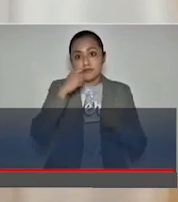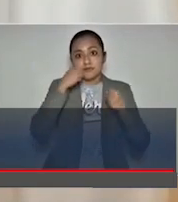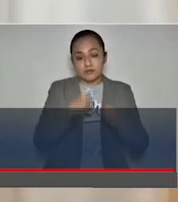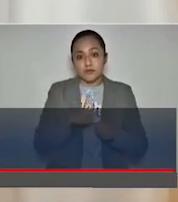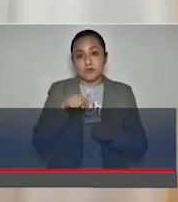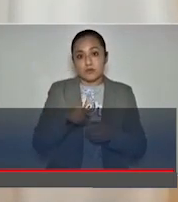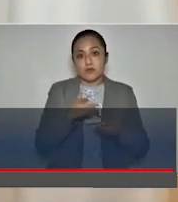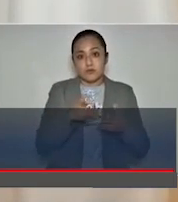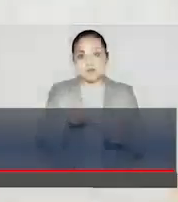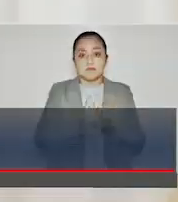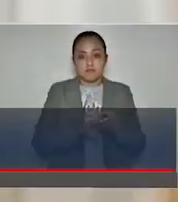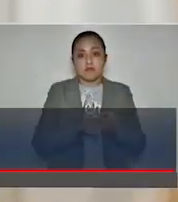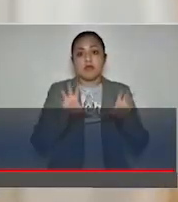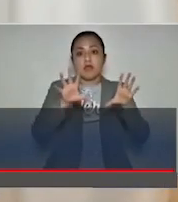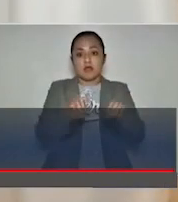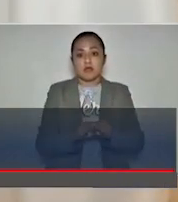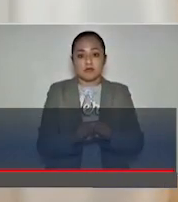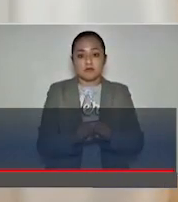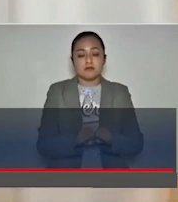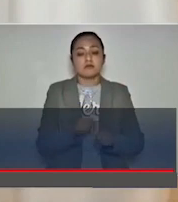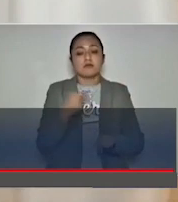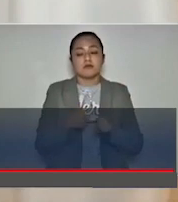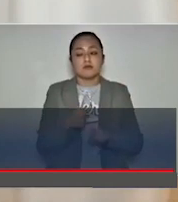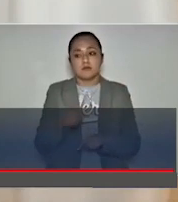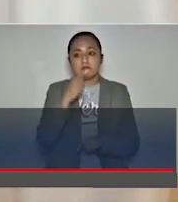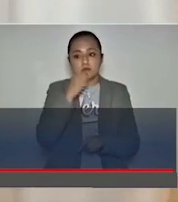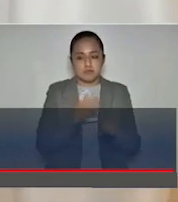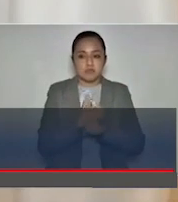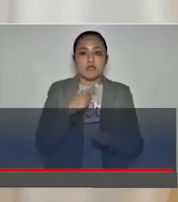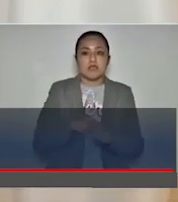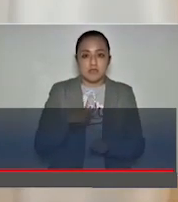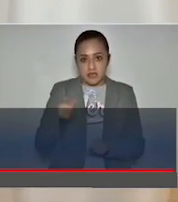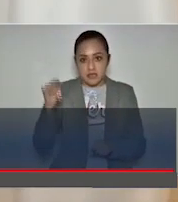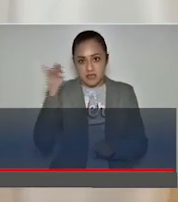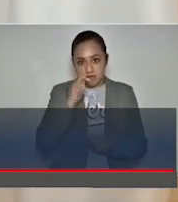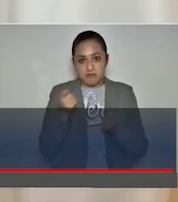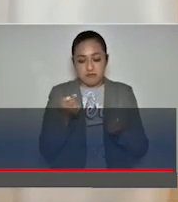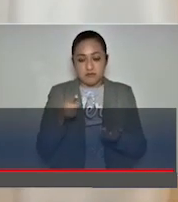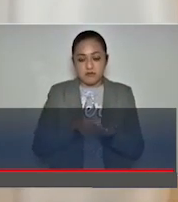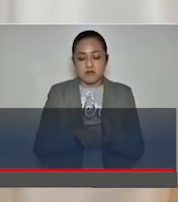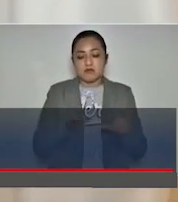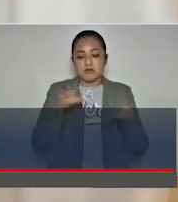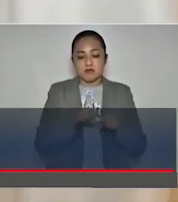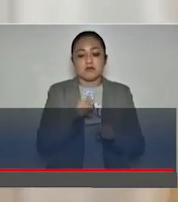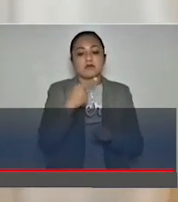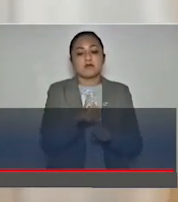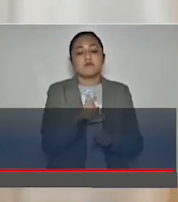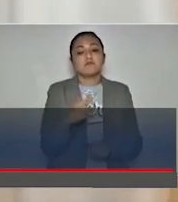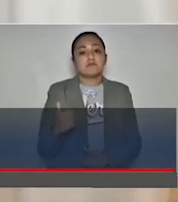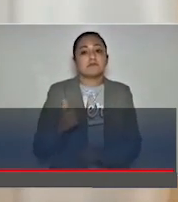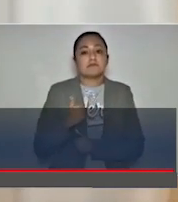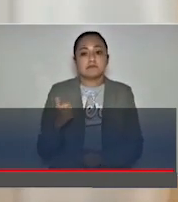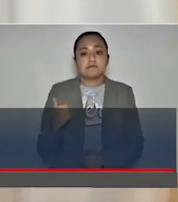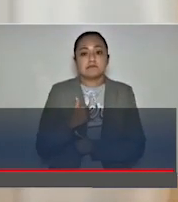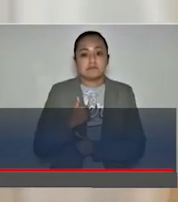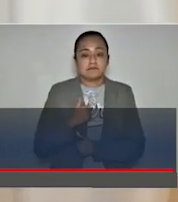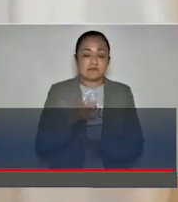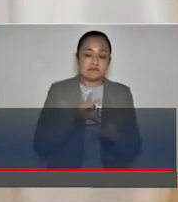del estado los agentes de operaciones de la policía estatal fue detenido por el ejército